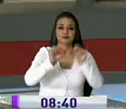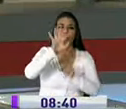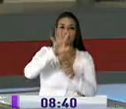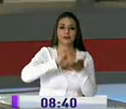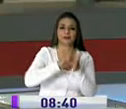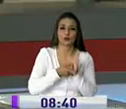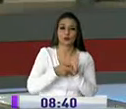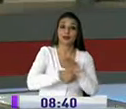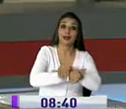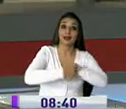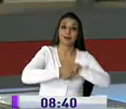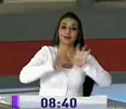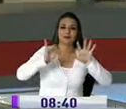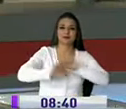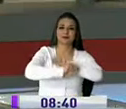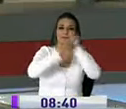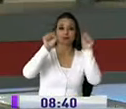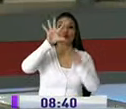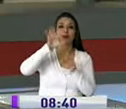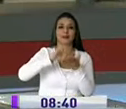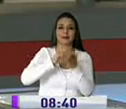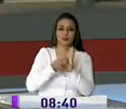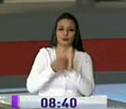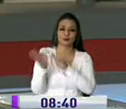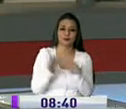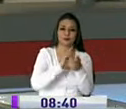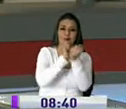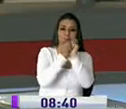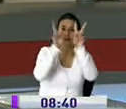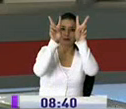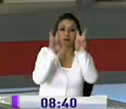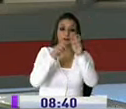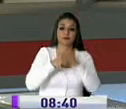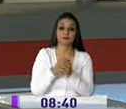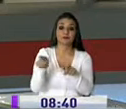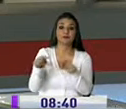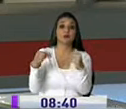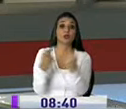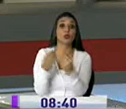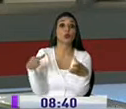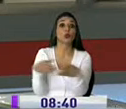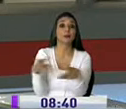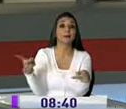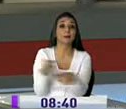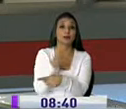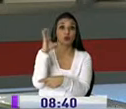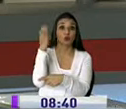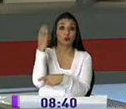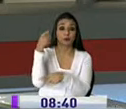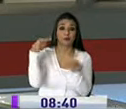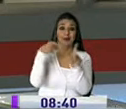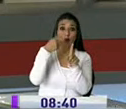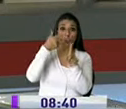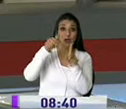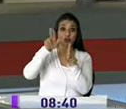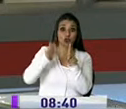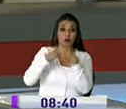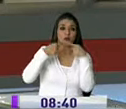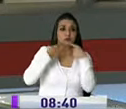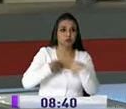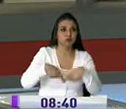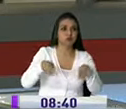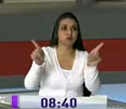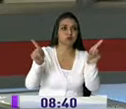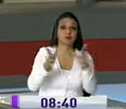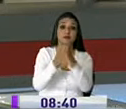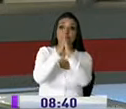Galápagos 7:40 que nos ven, vamos a cambiar el tema. Y mediante un comunicado emitido por la agrupación de alias Guacho, se informa y se